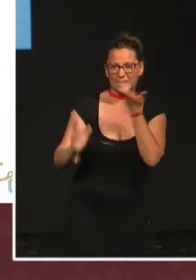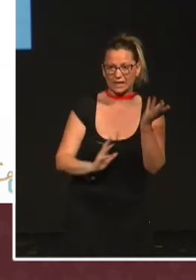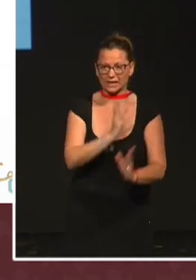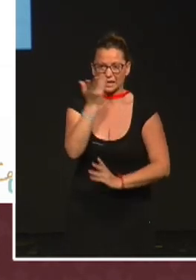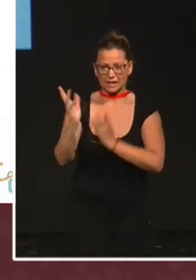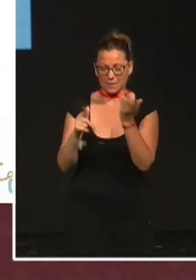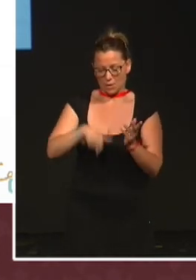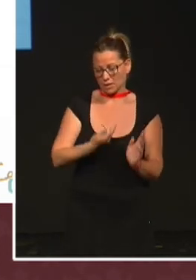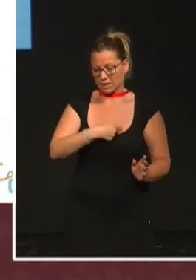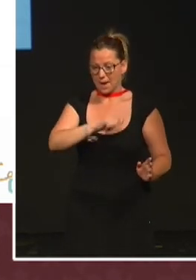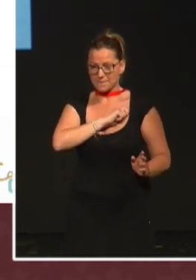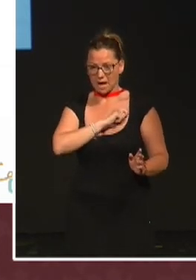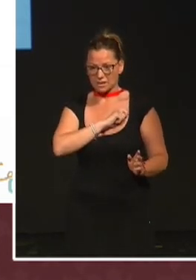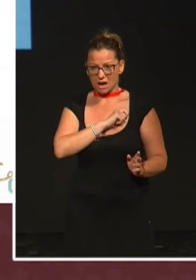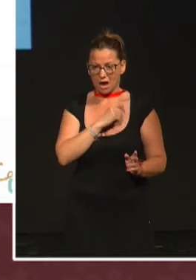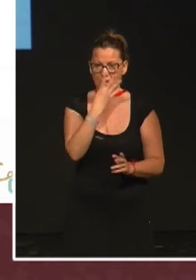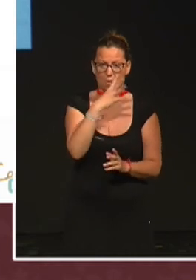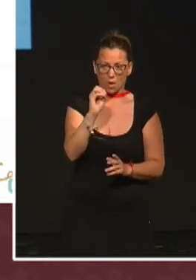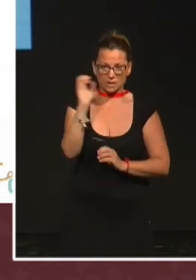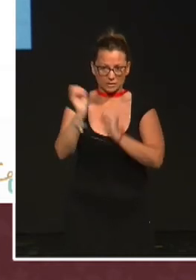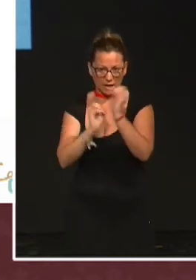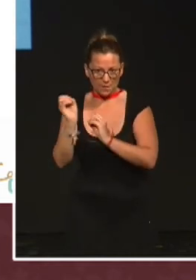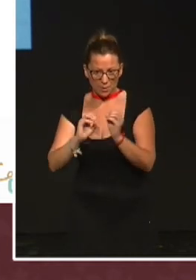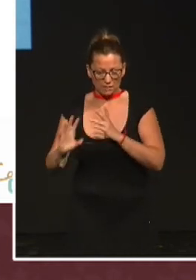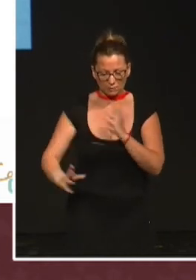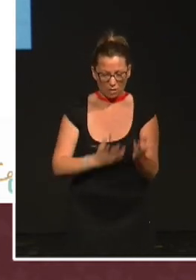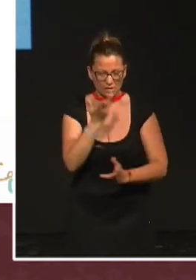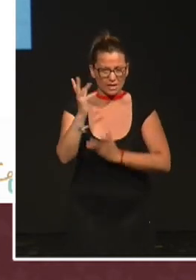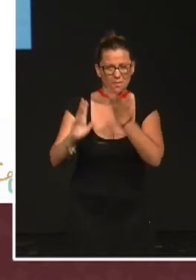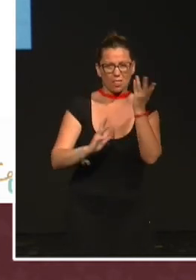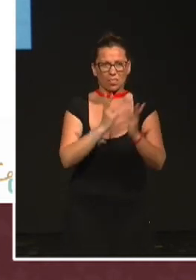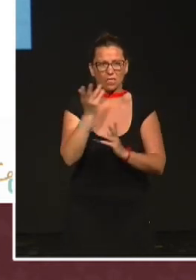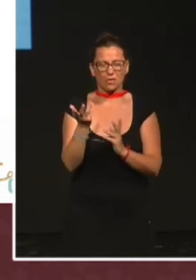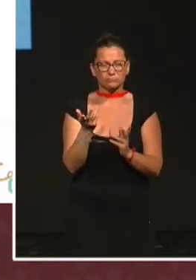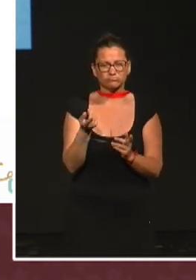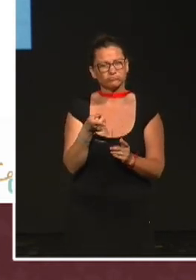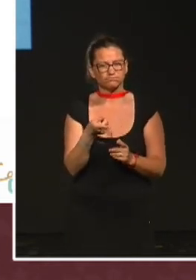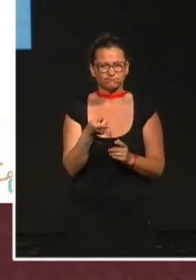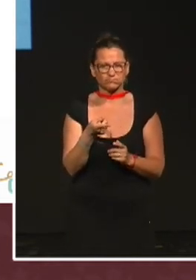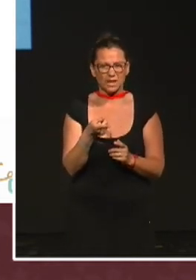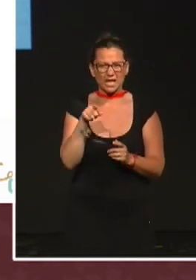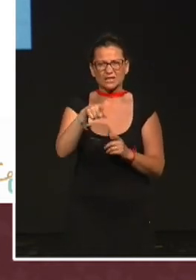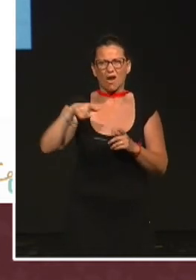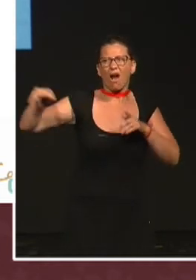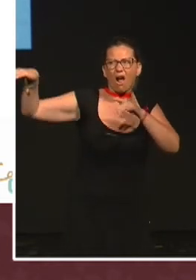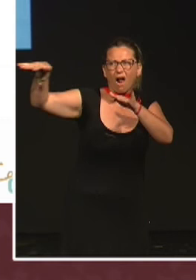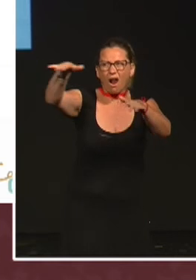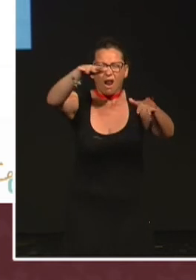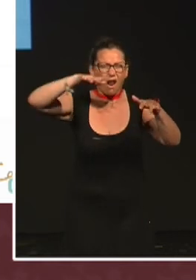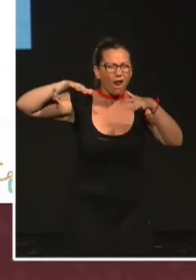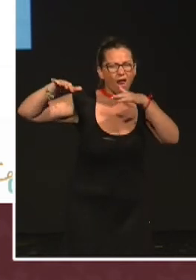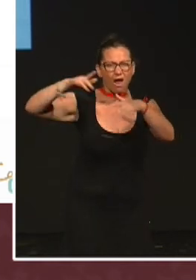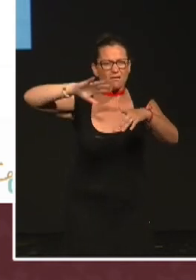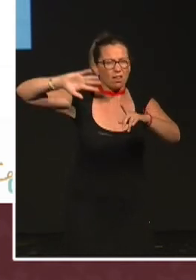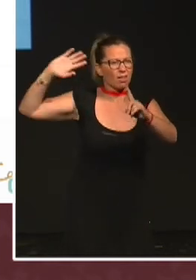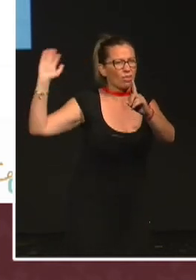menos en España, un 40% el año pasado, pues genera grandes impactos ambientales, como hemos visto en